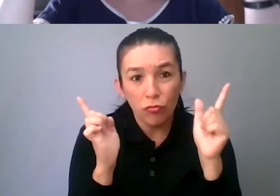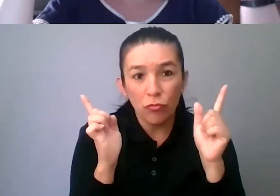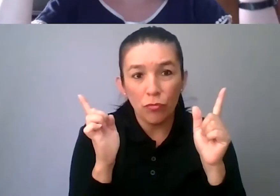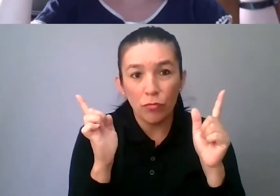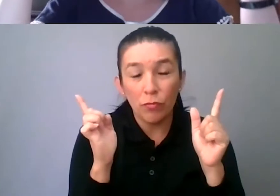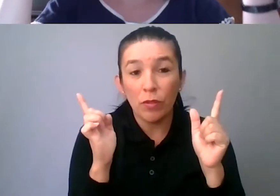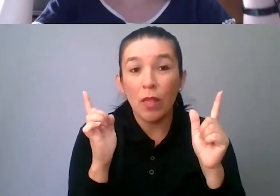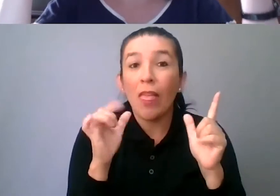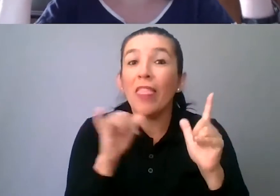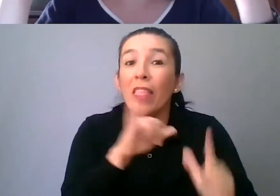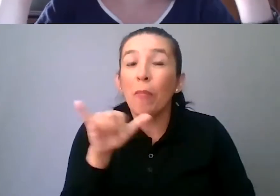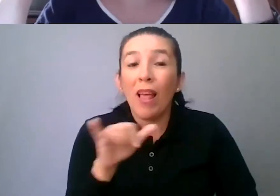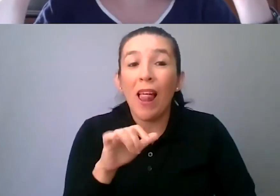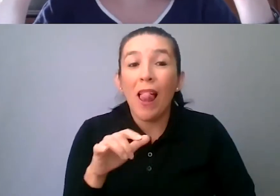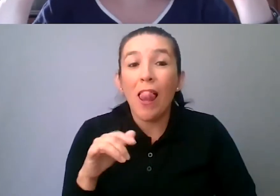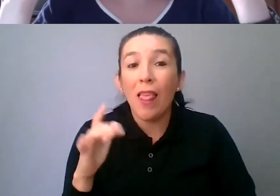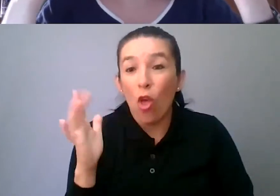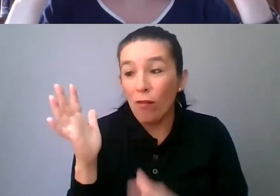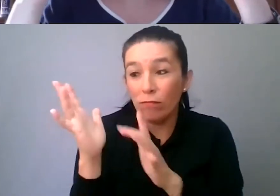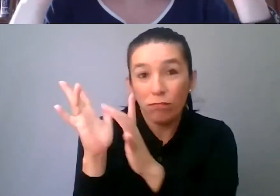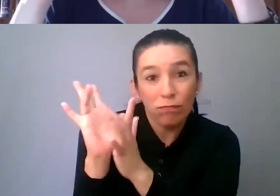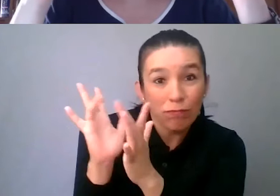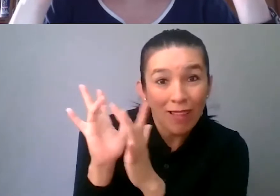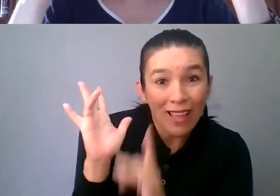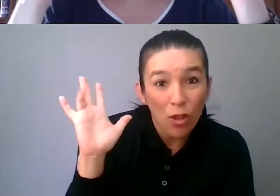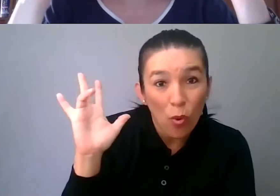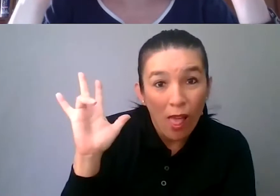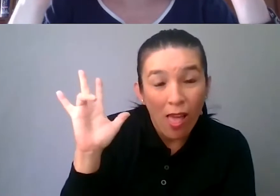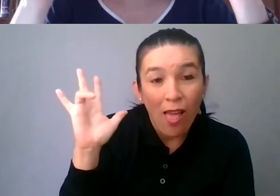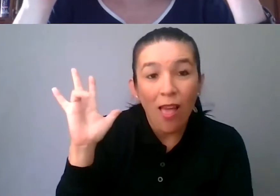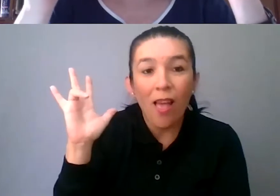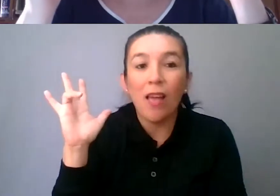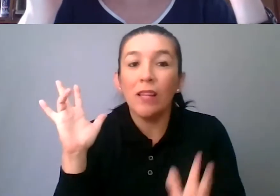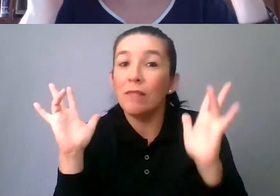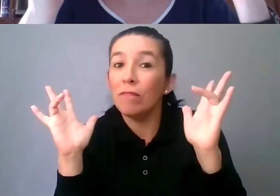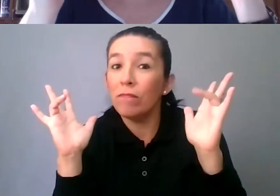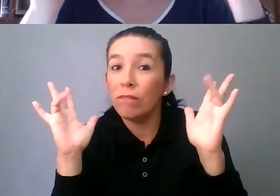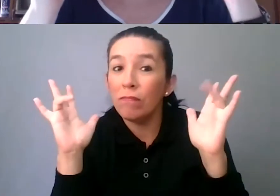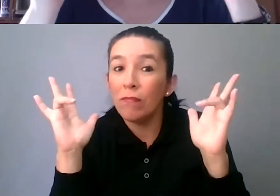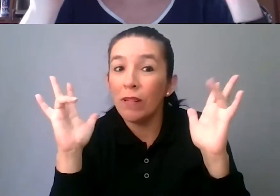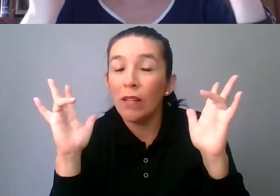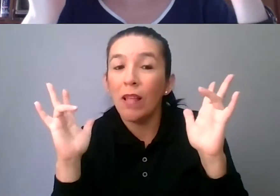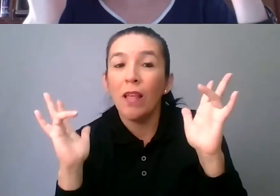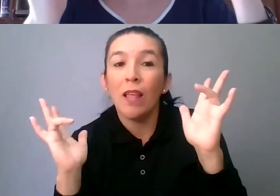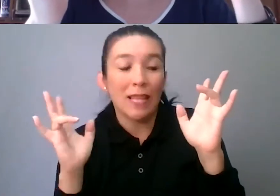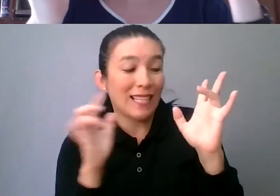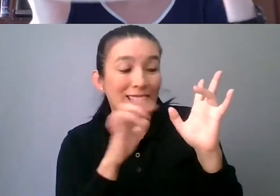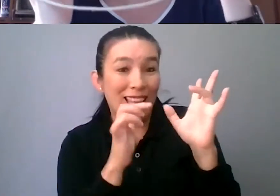Con los dedos anulares voy a tomar la cuerda cercana de